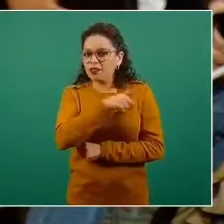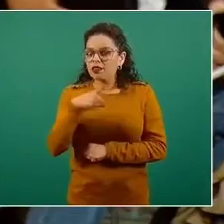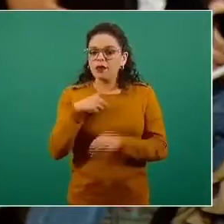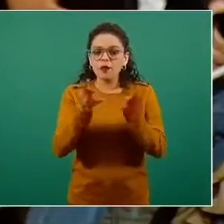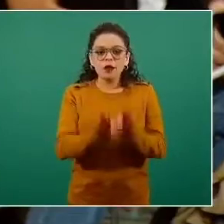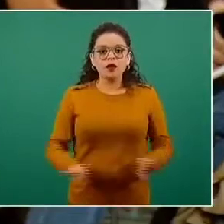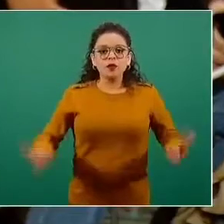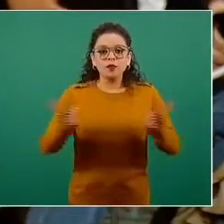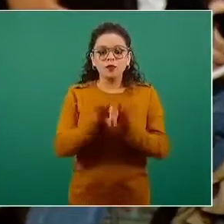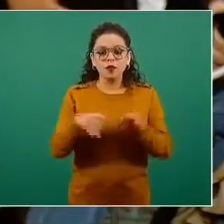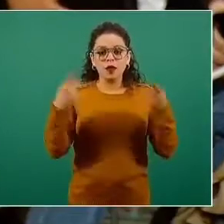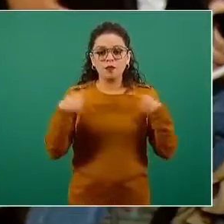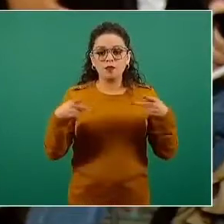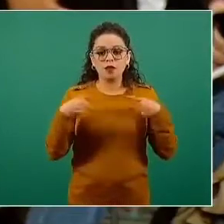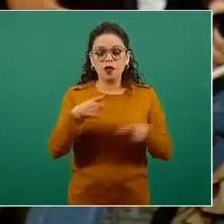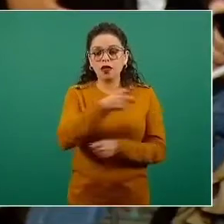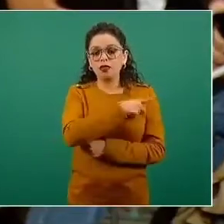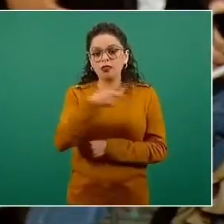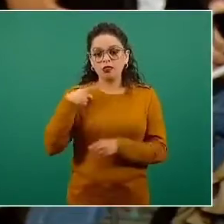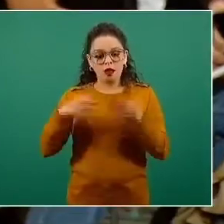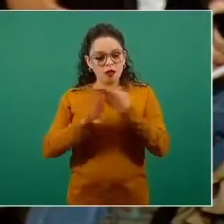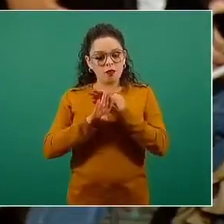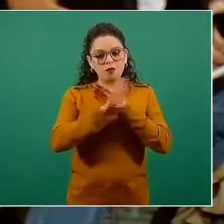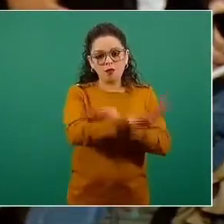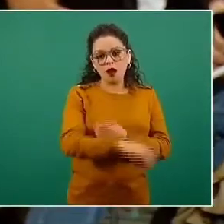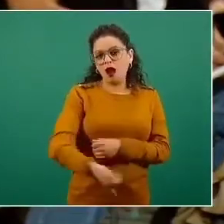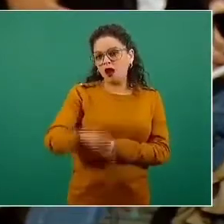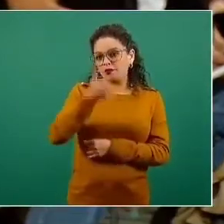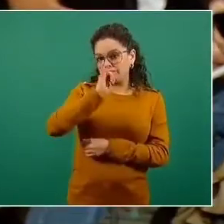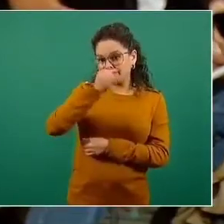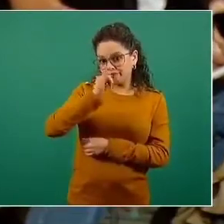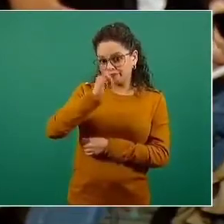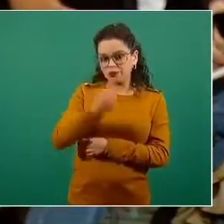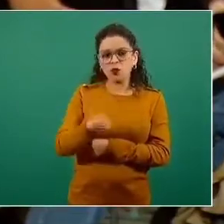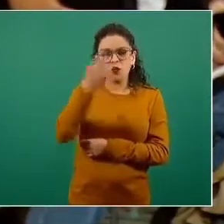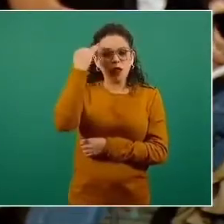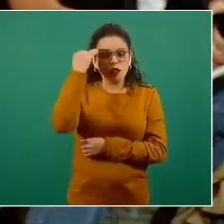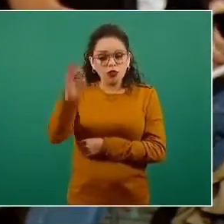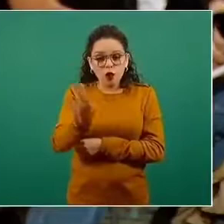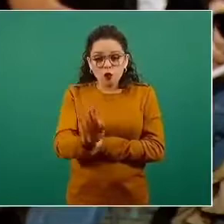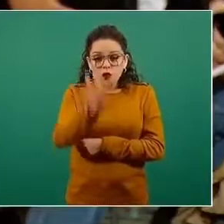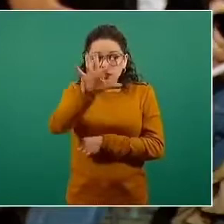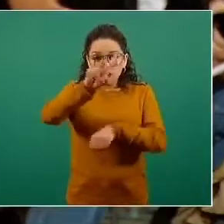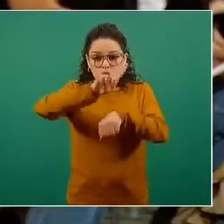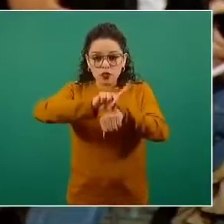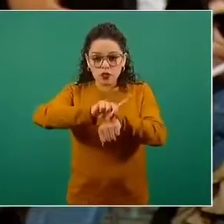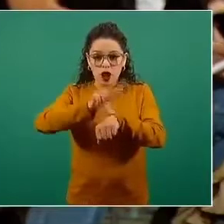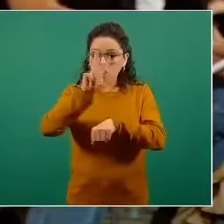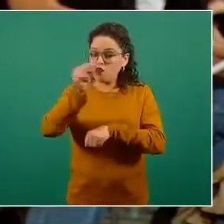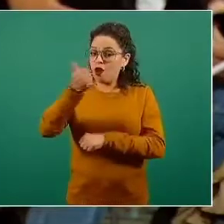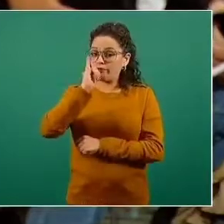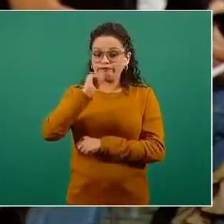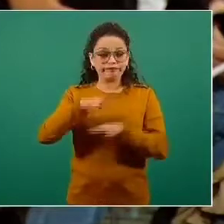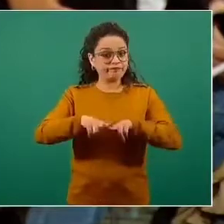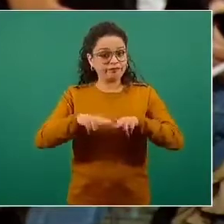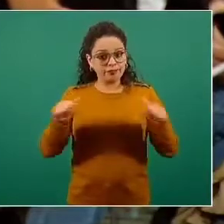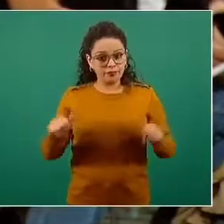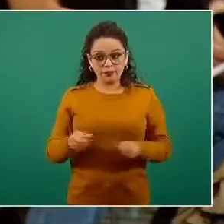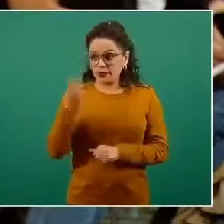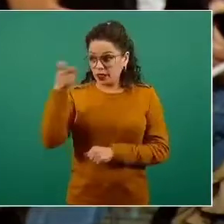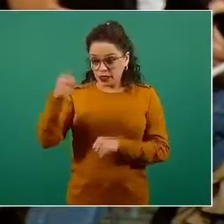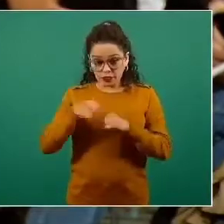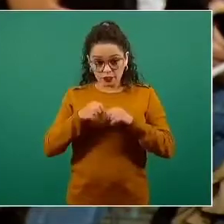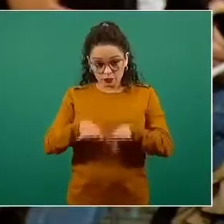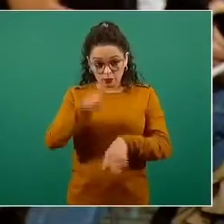gente debe de dejar de beber alcohol durante 45 días. ¿Esta información ustedes la tienen